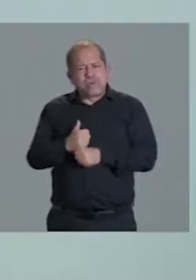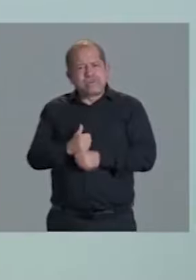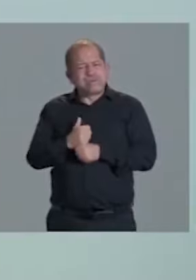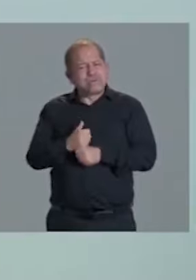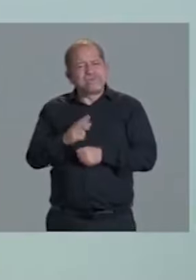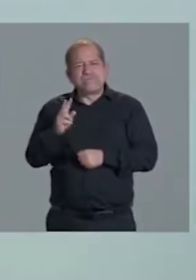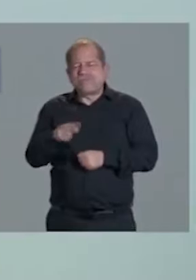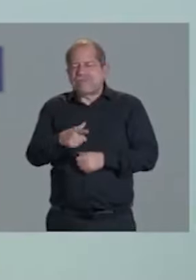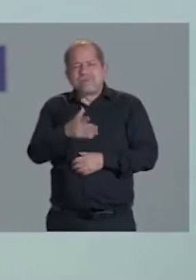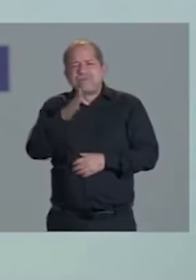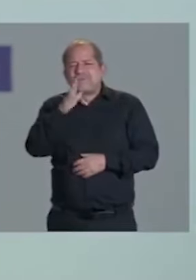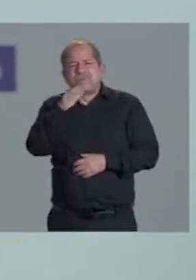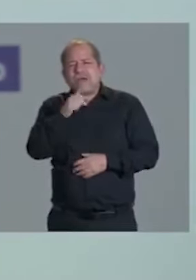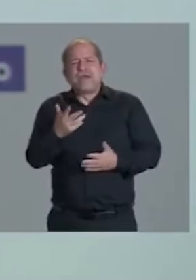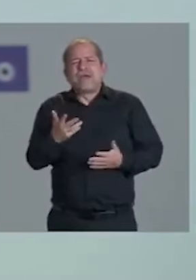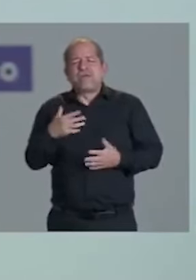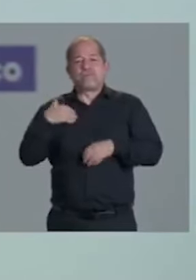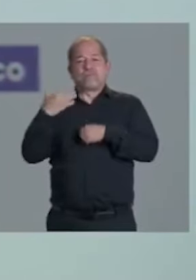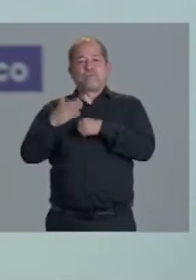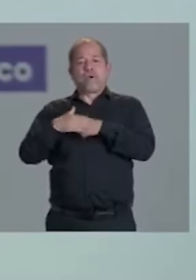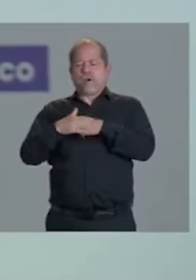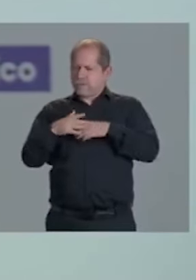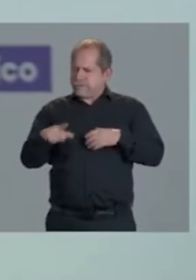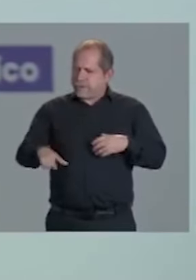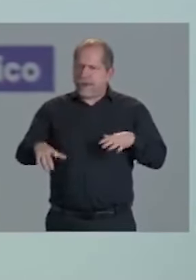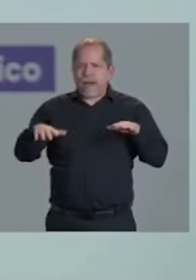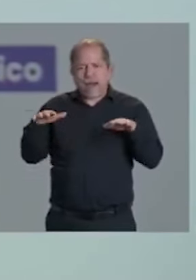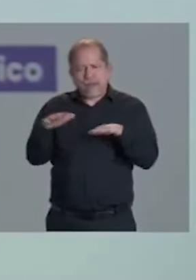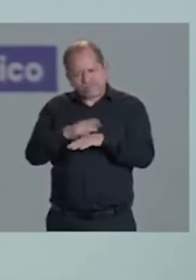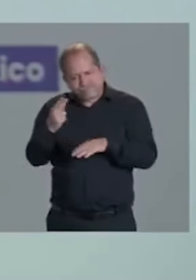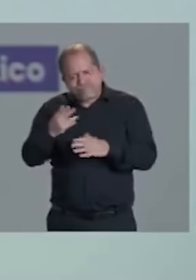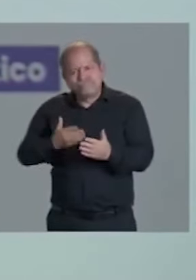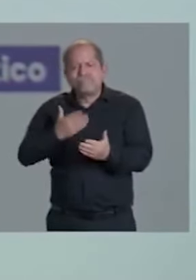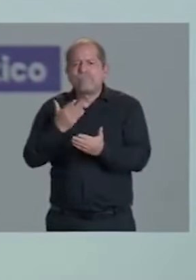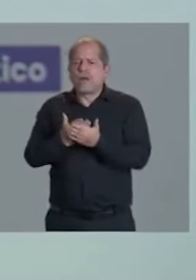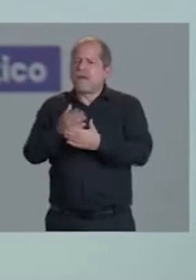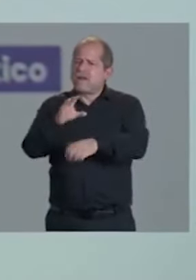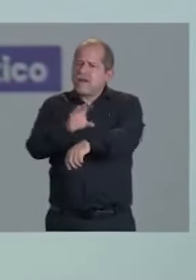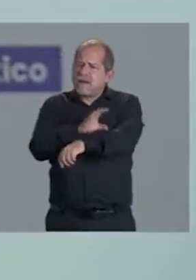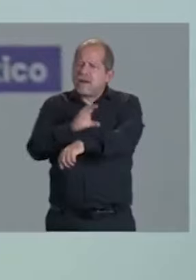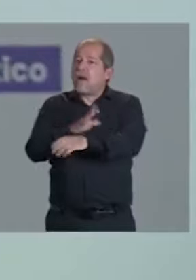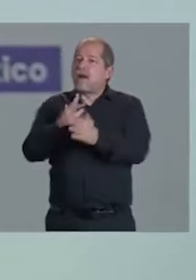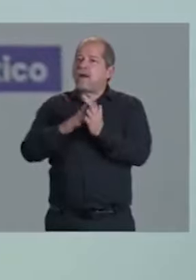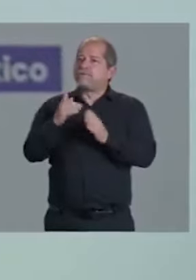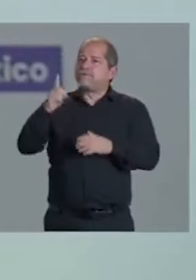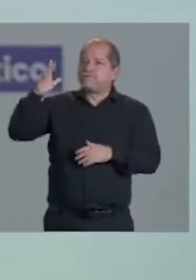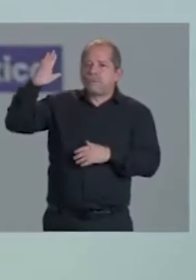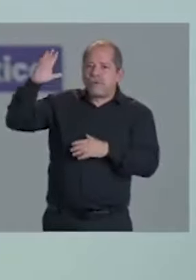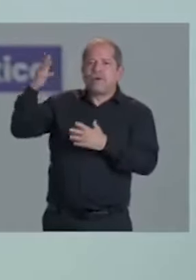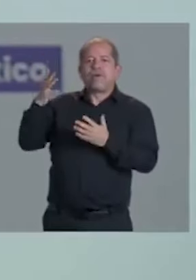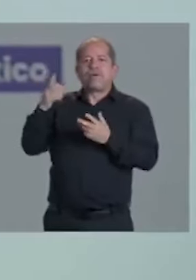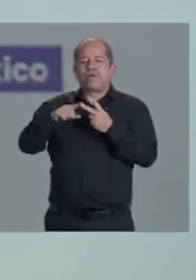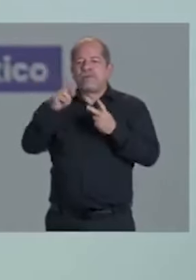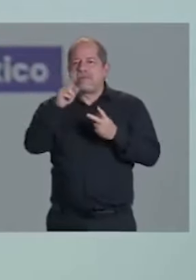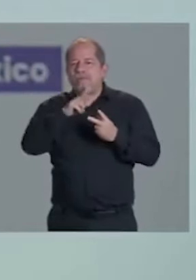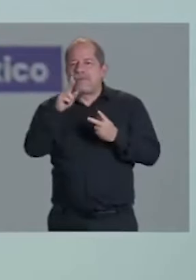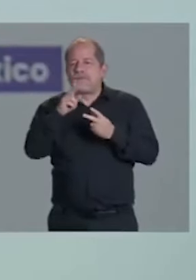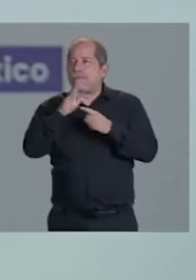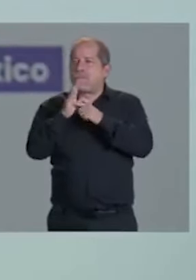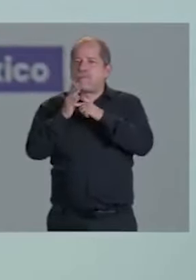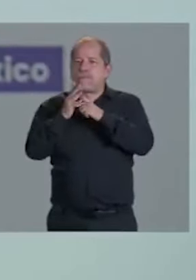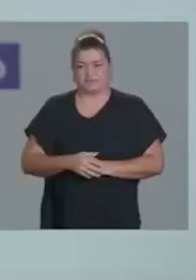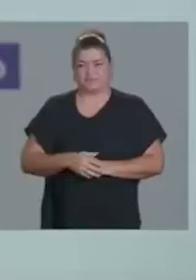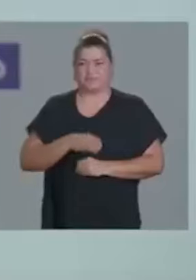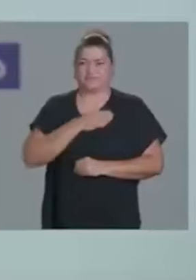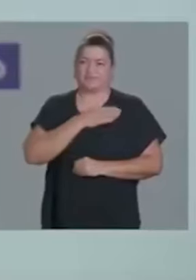modelo de energía, sustentado en energías limpias, que además son más baratas, en la energía del sol, en la energía del viento. No hay planeta B, este es nuestro hogar